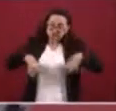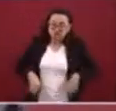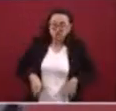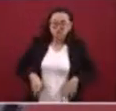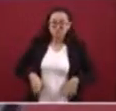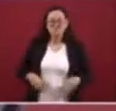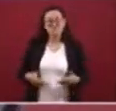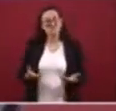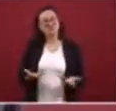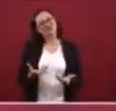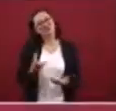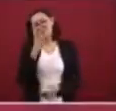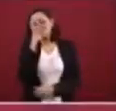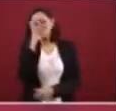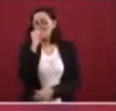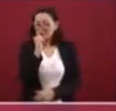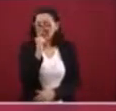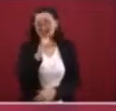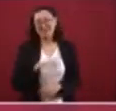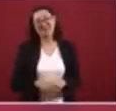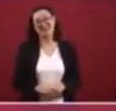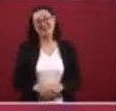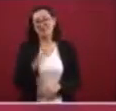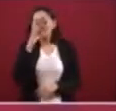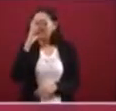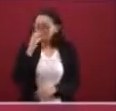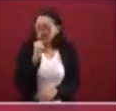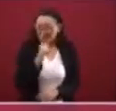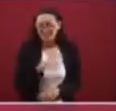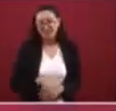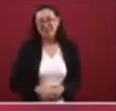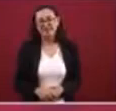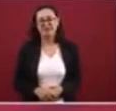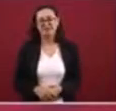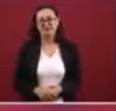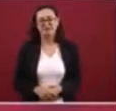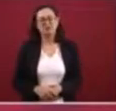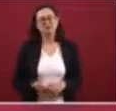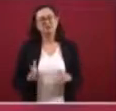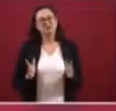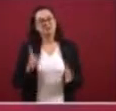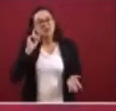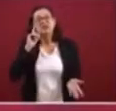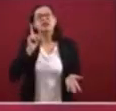¿Pero qué creen? ¿Vamos a la mesa de negociación